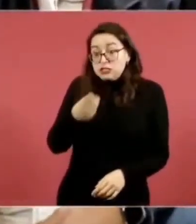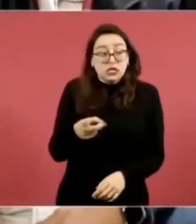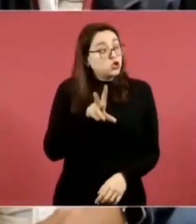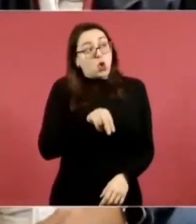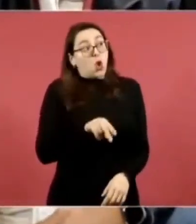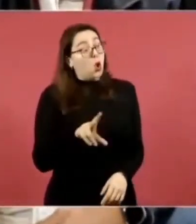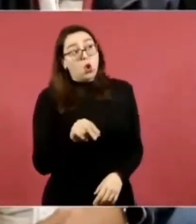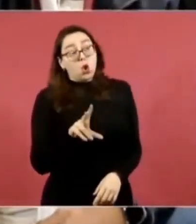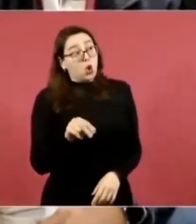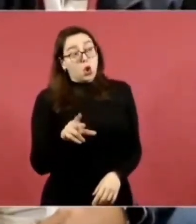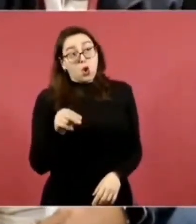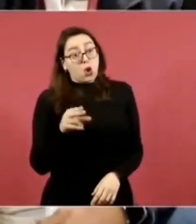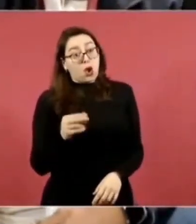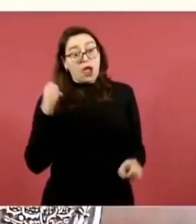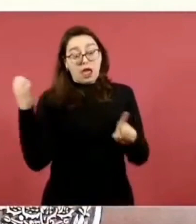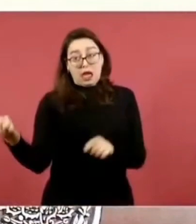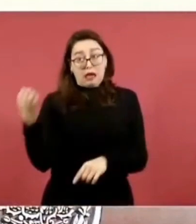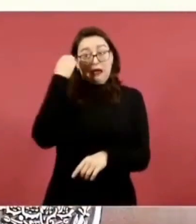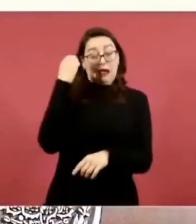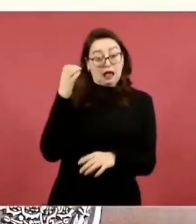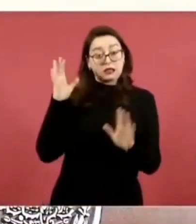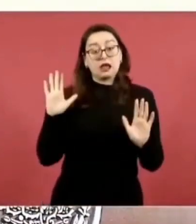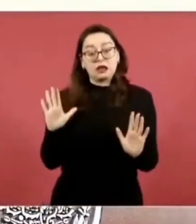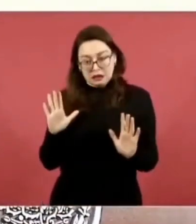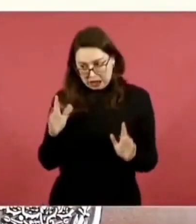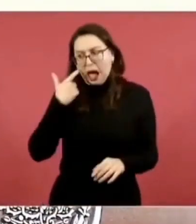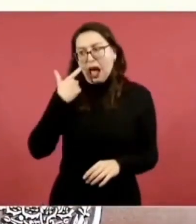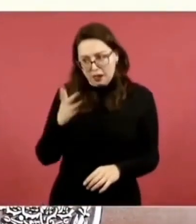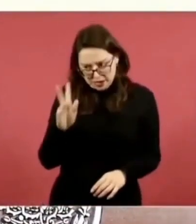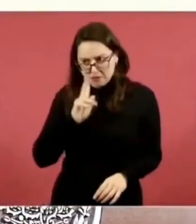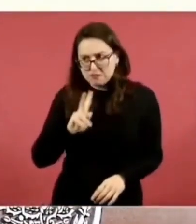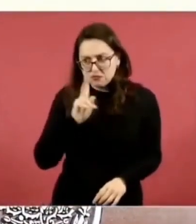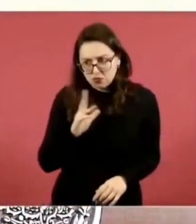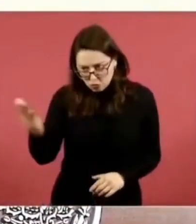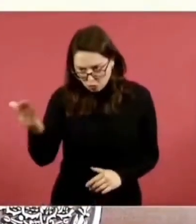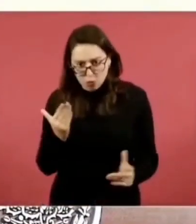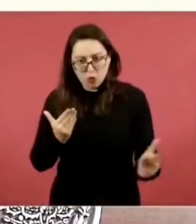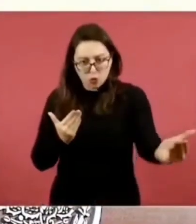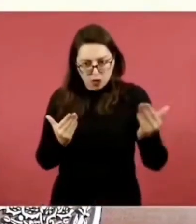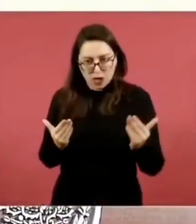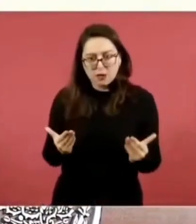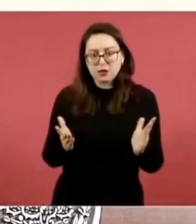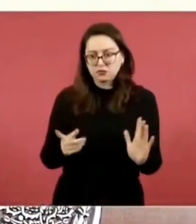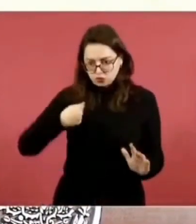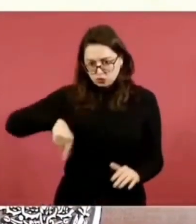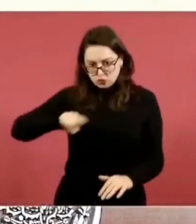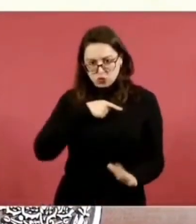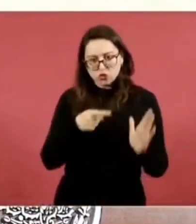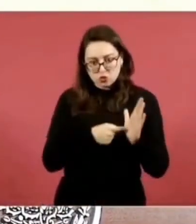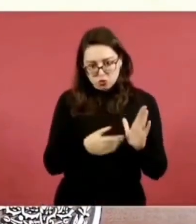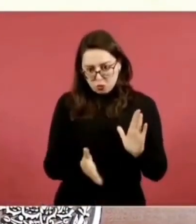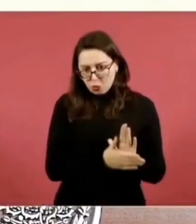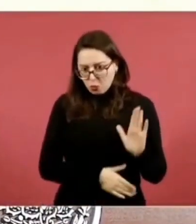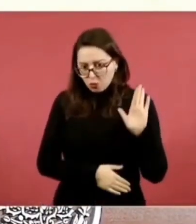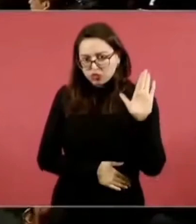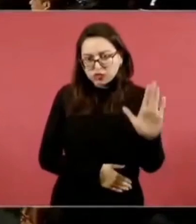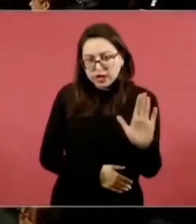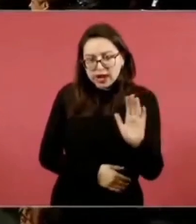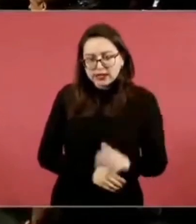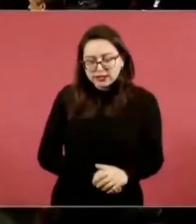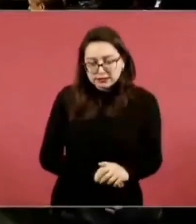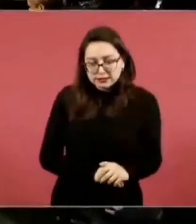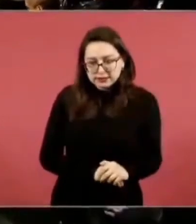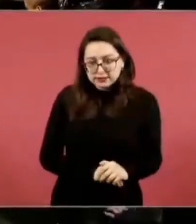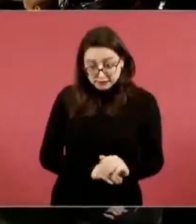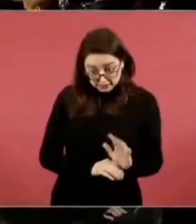mintiendo. Carmen Aristegui. Sí, No, bueno, pero te lo vamos a mostrar. Si hay video de Carla Te lo vamos